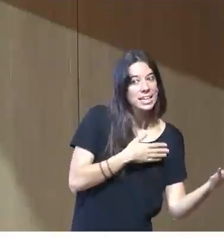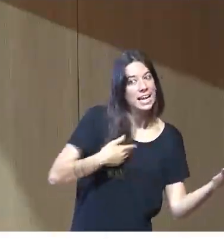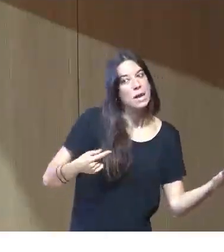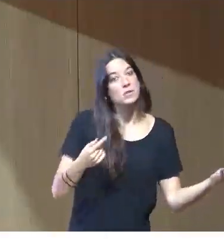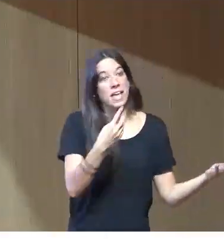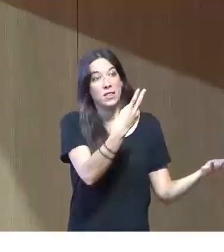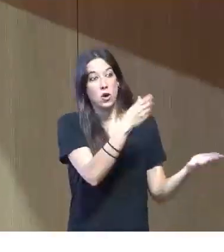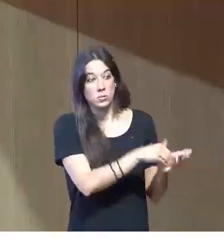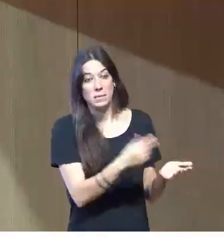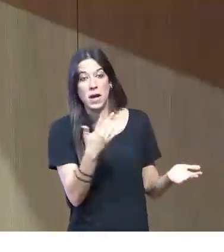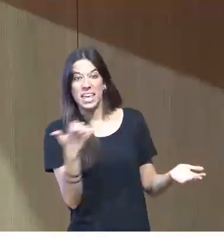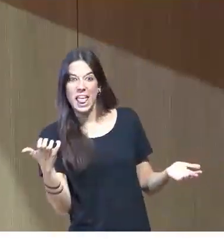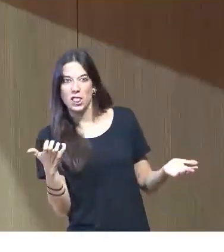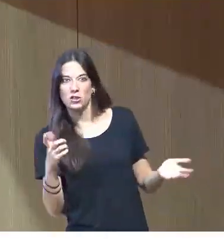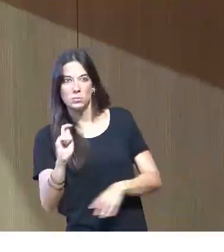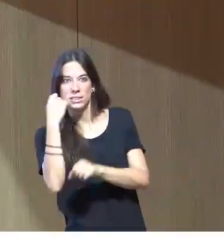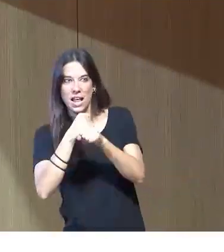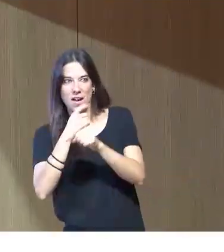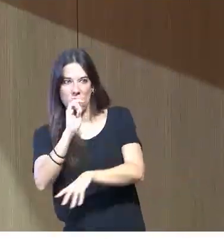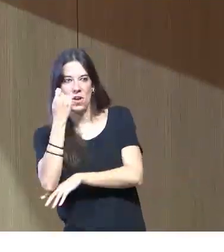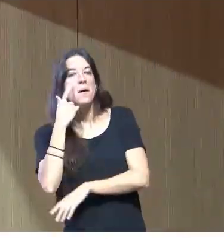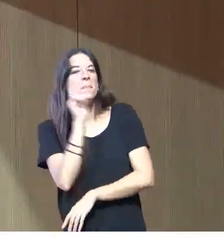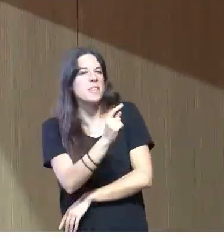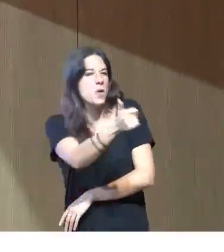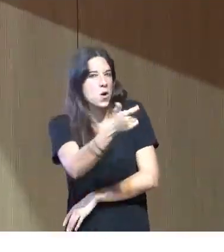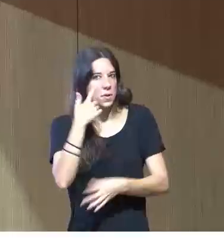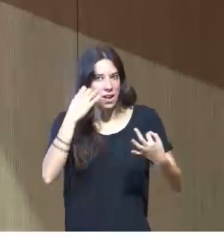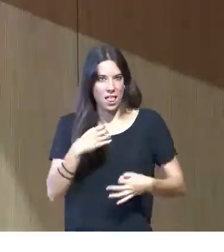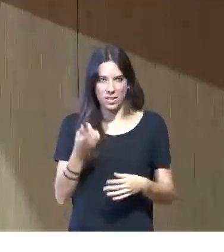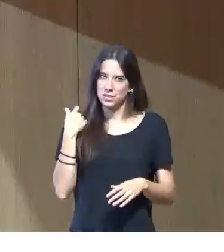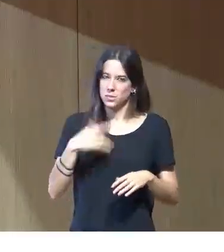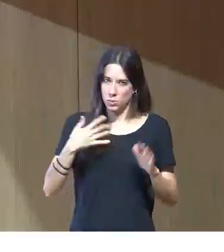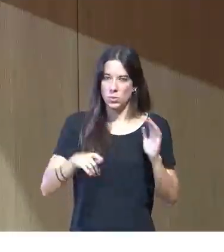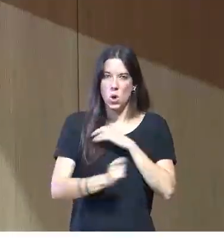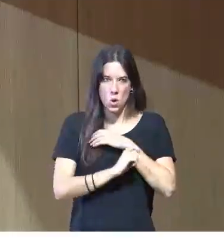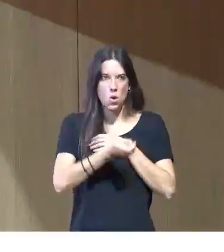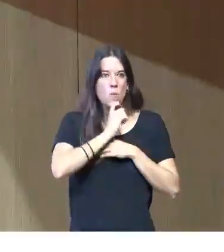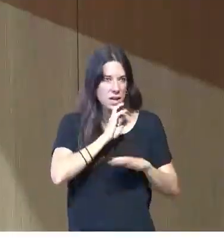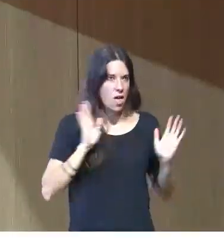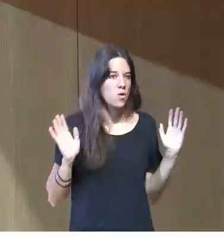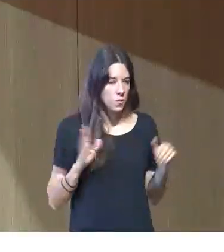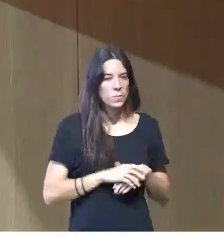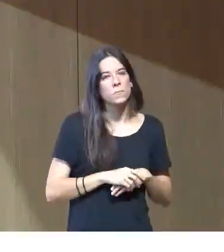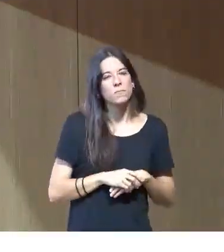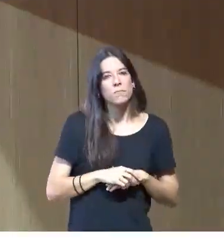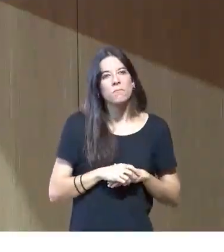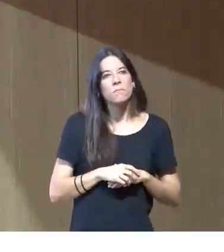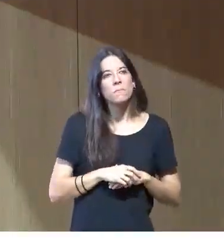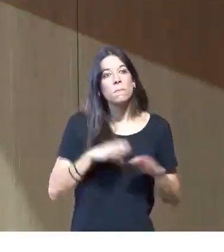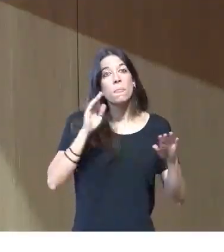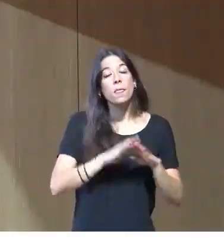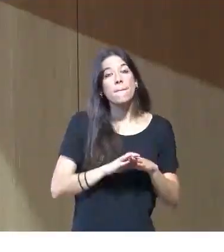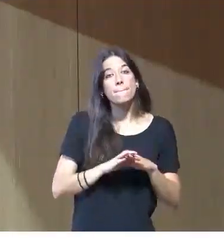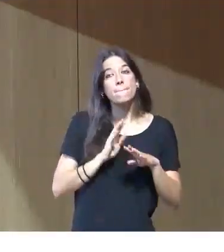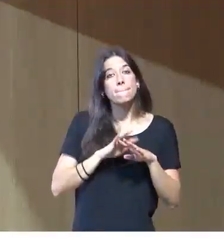trabajo que parecen pocos pero al final hemos visto que ha sido complicado no Y para para conseguir esto